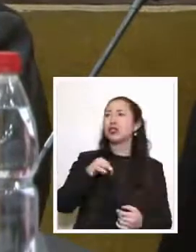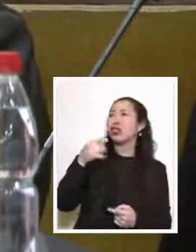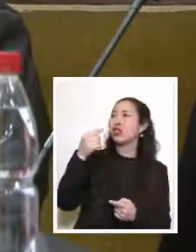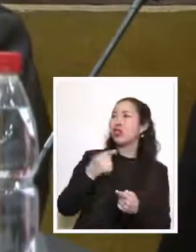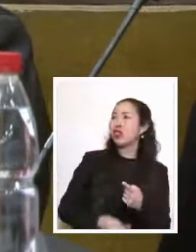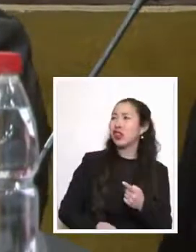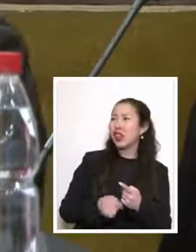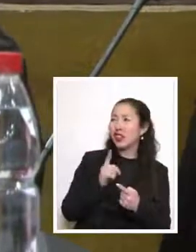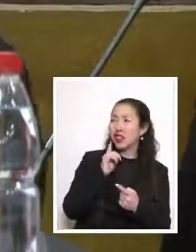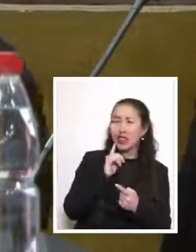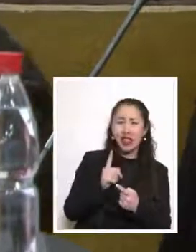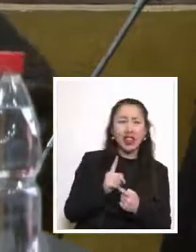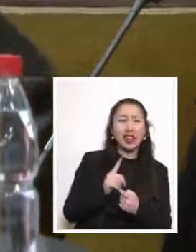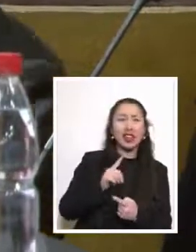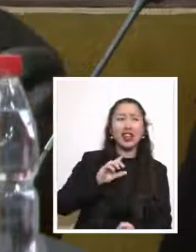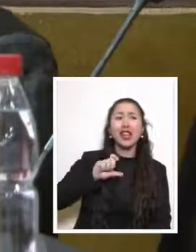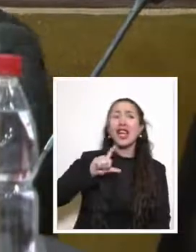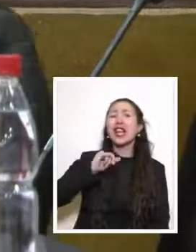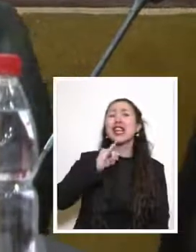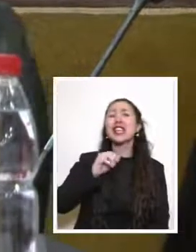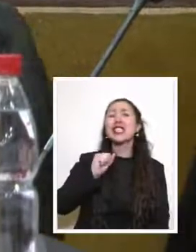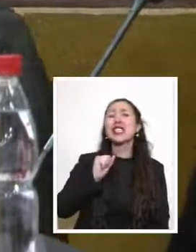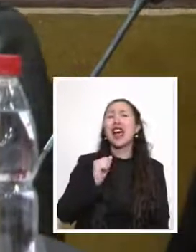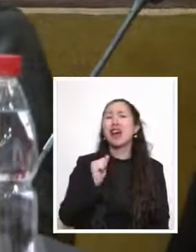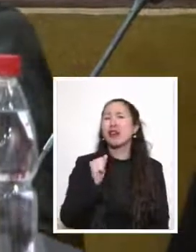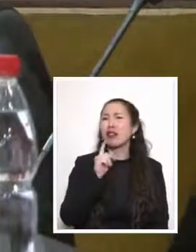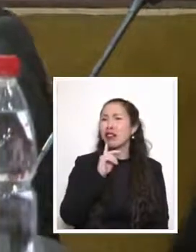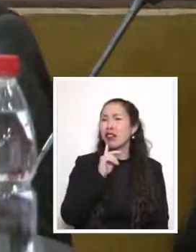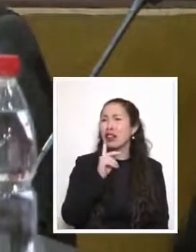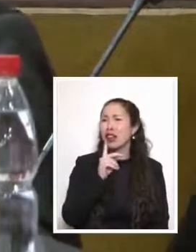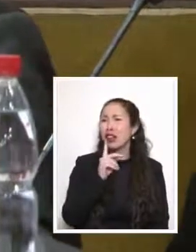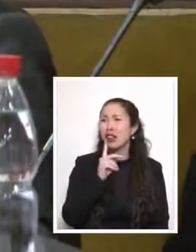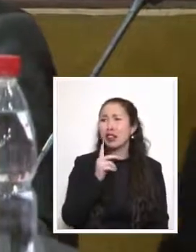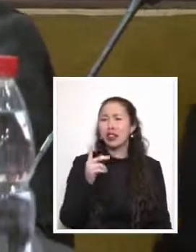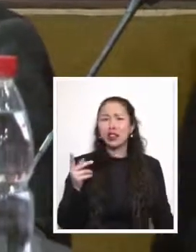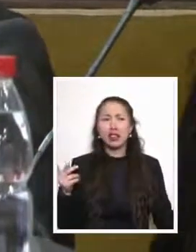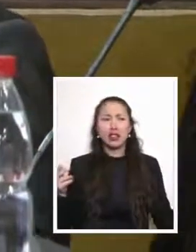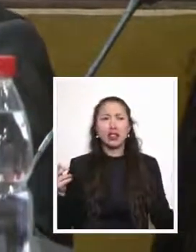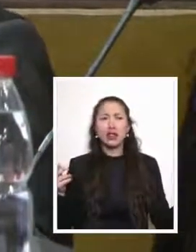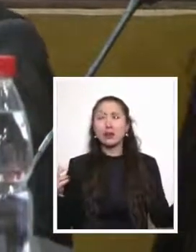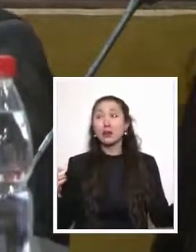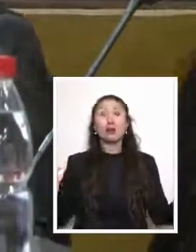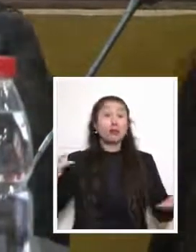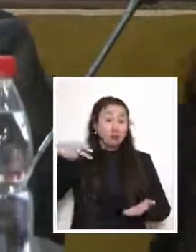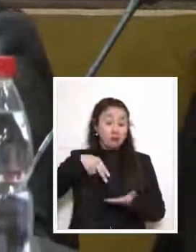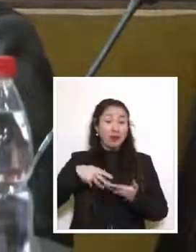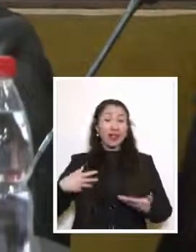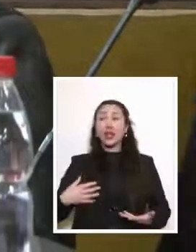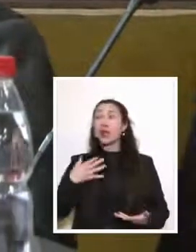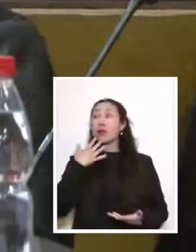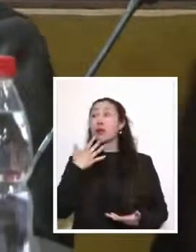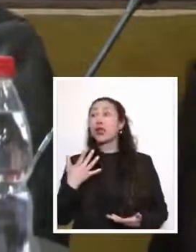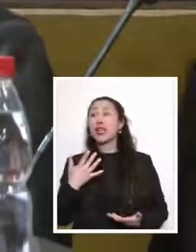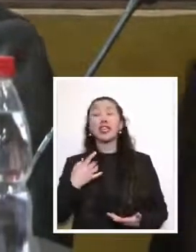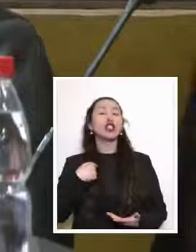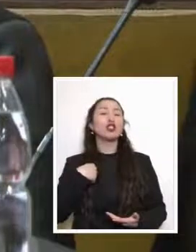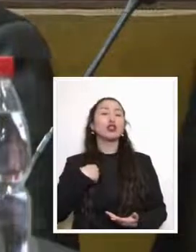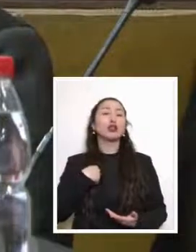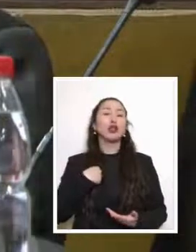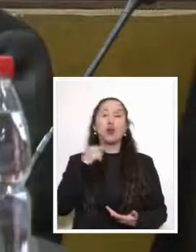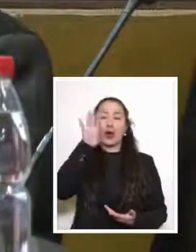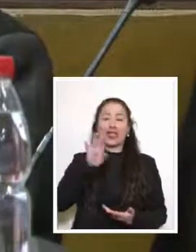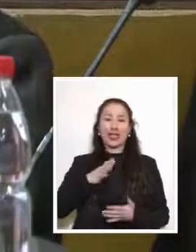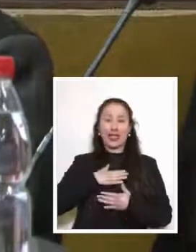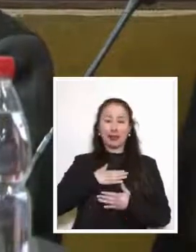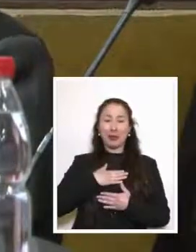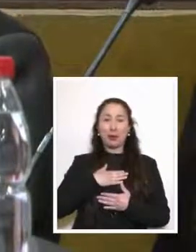Belay? Y aquí estoy, y porque... Me caracterizo en especial, y creo